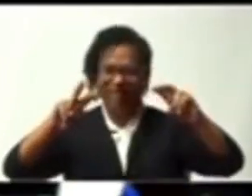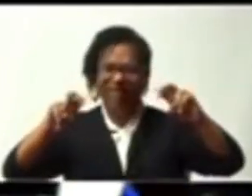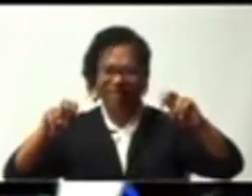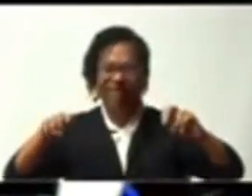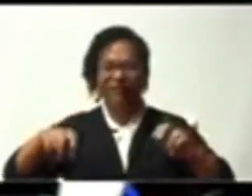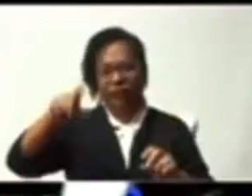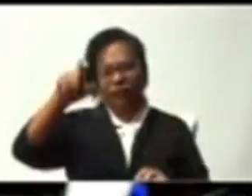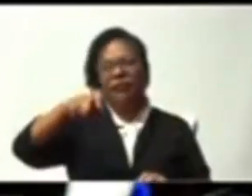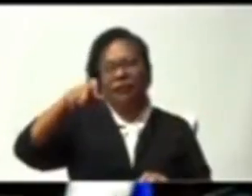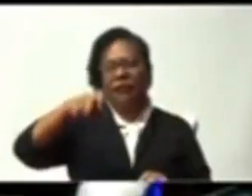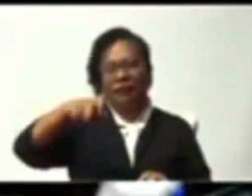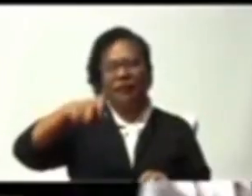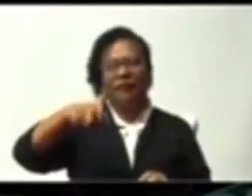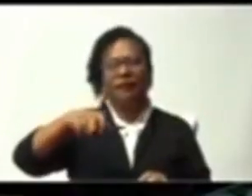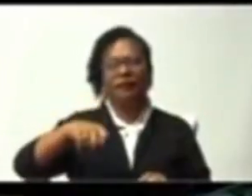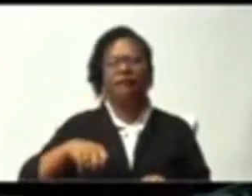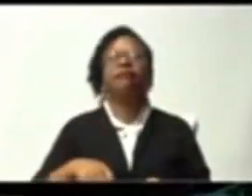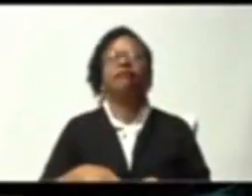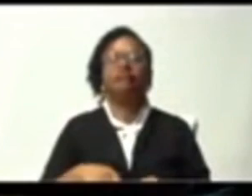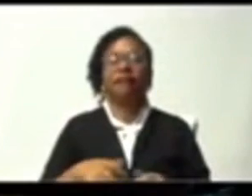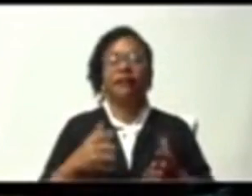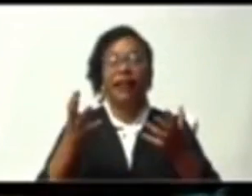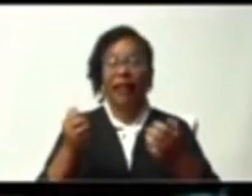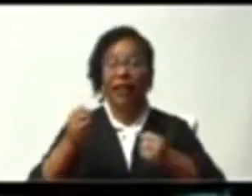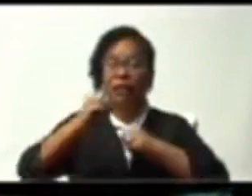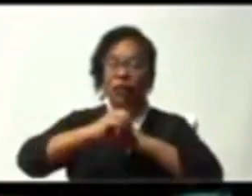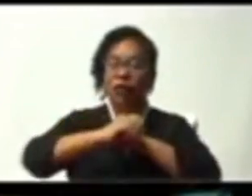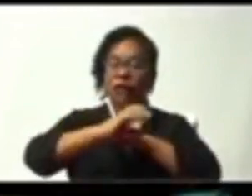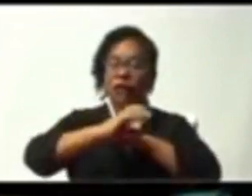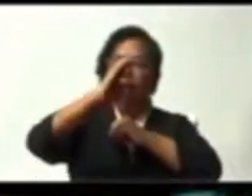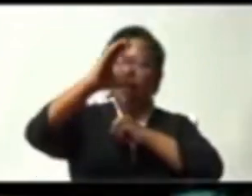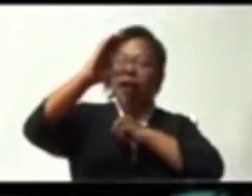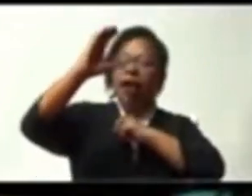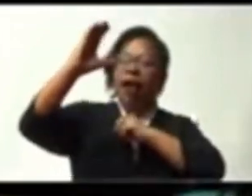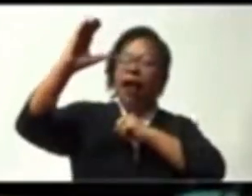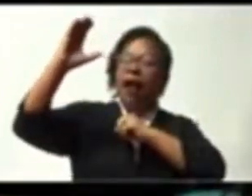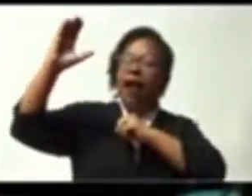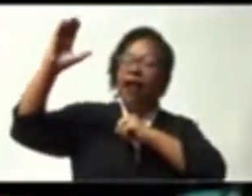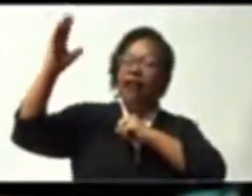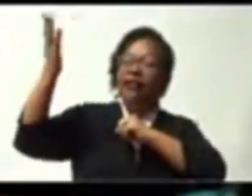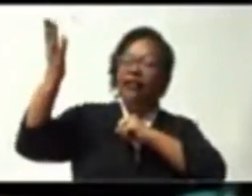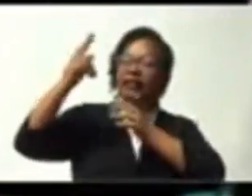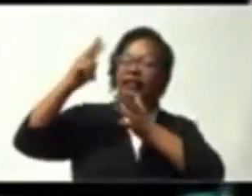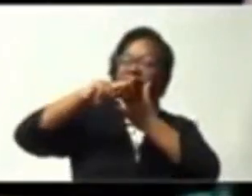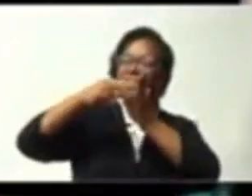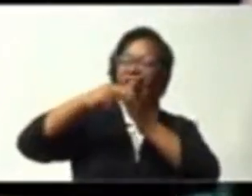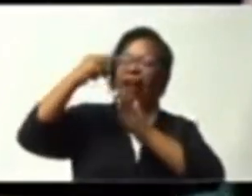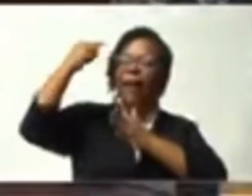legislemos como sale el sol, para todos. Muchas gracias.